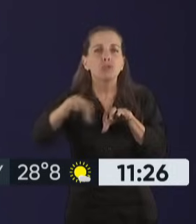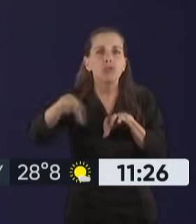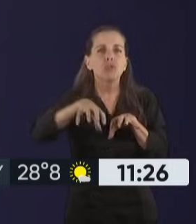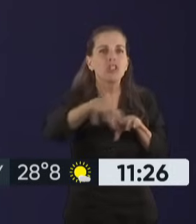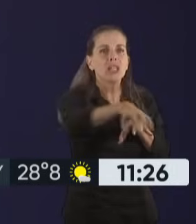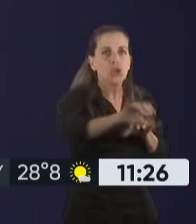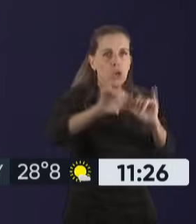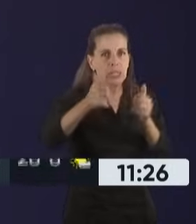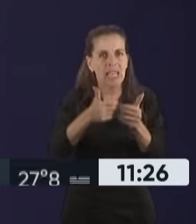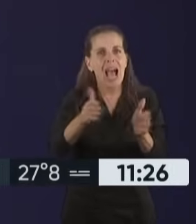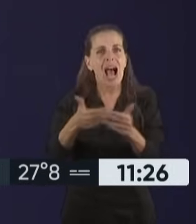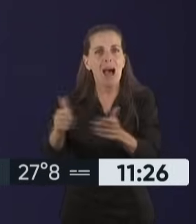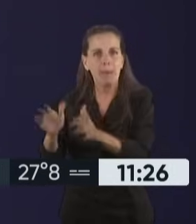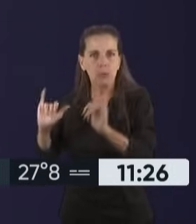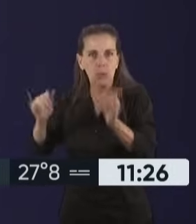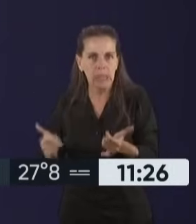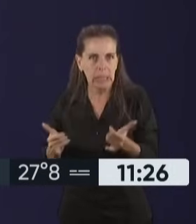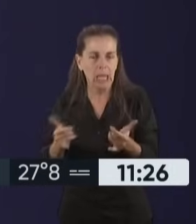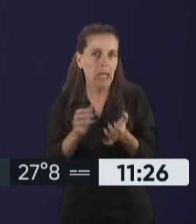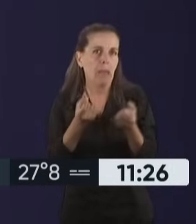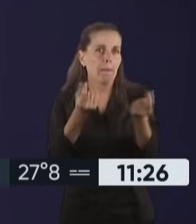y mayor apertura.